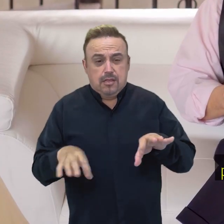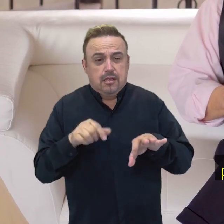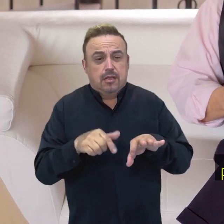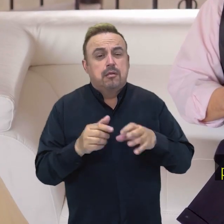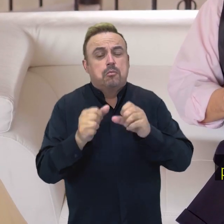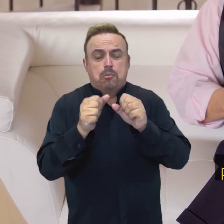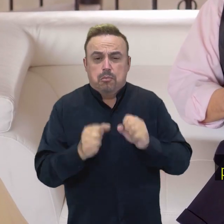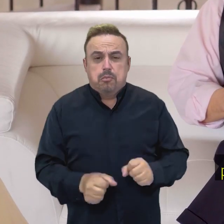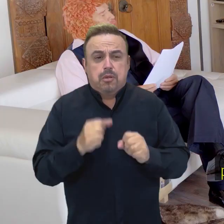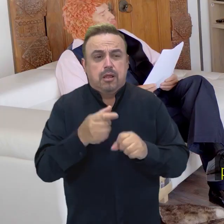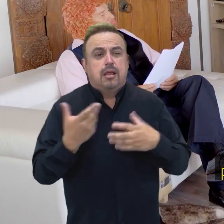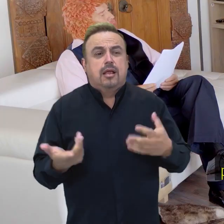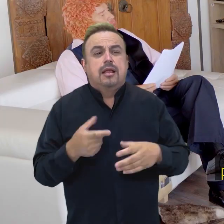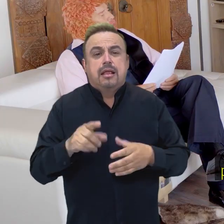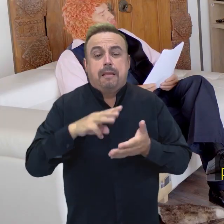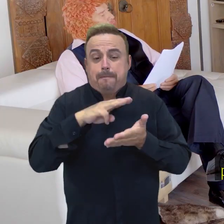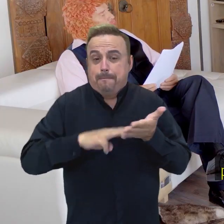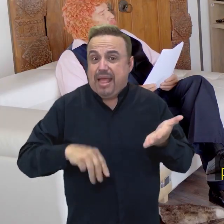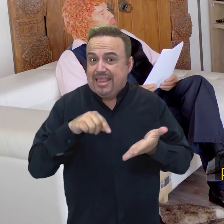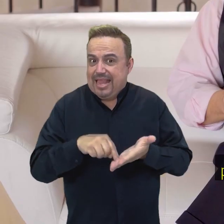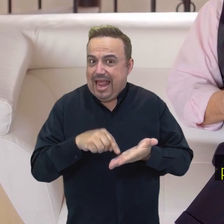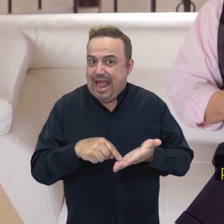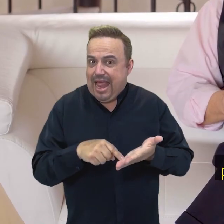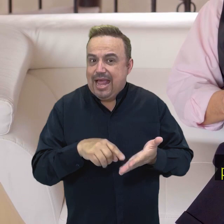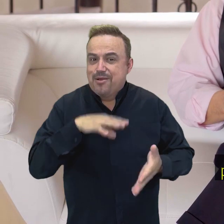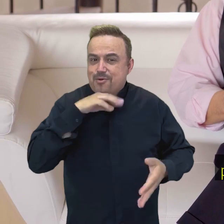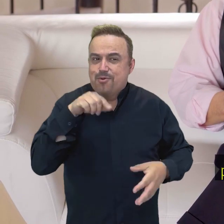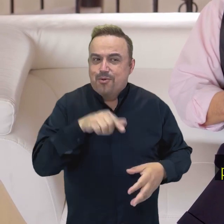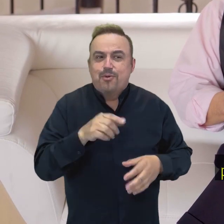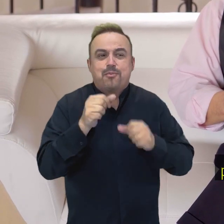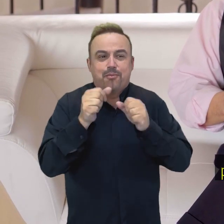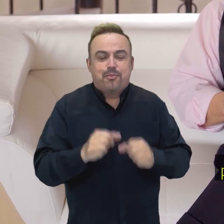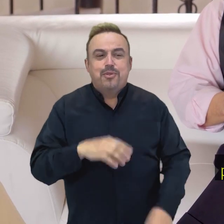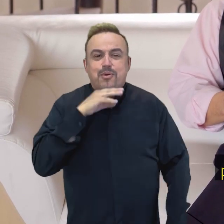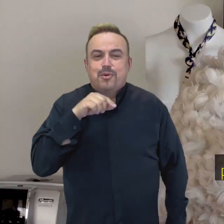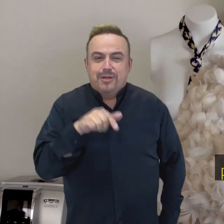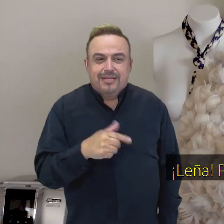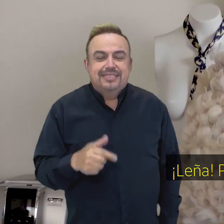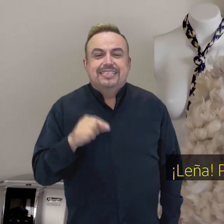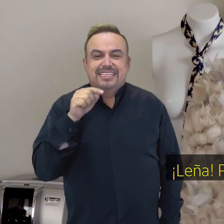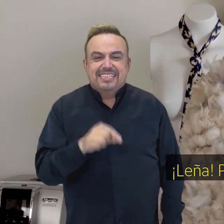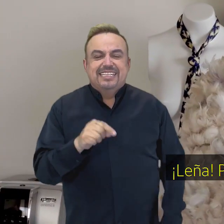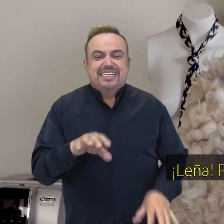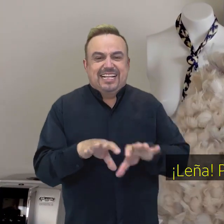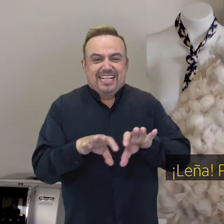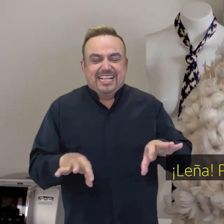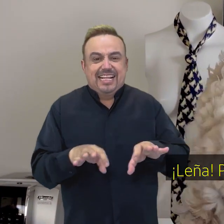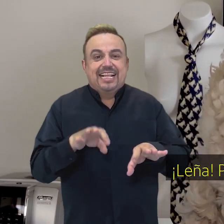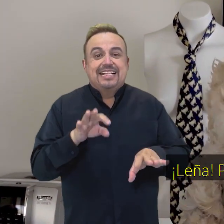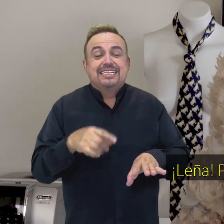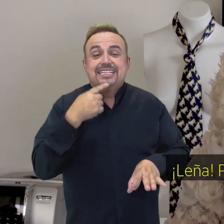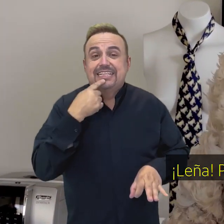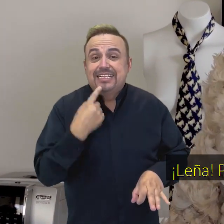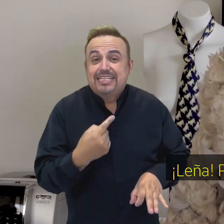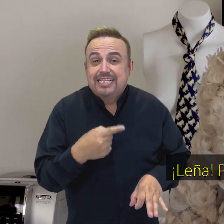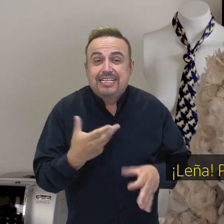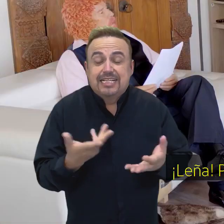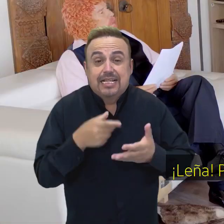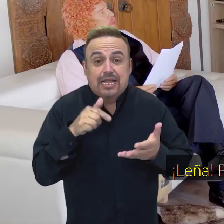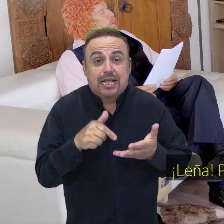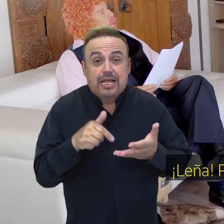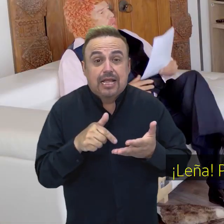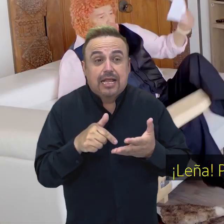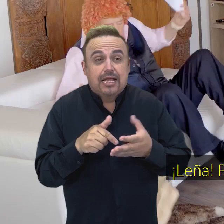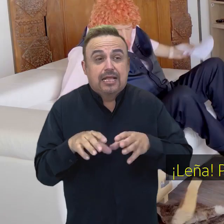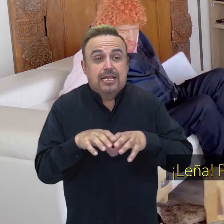puede dibujar esquema que ya chico, es que lo puedo jugar, ¿verdad? ¡Yeña! Pero que se me diga Kiko